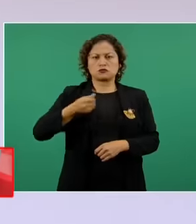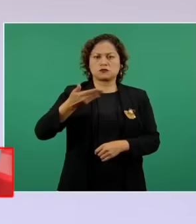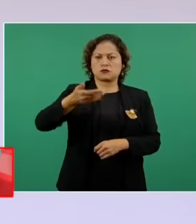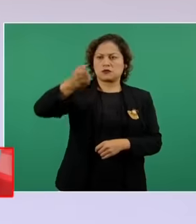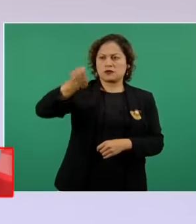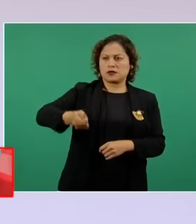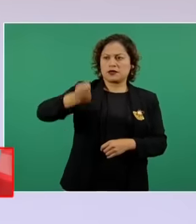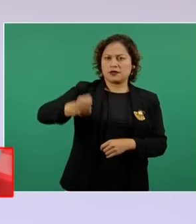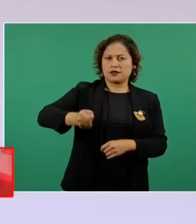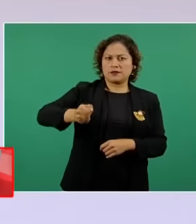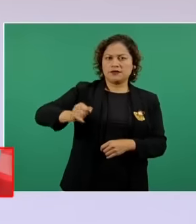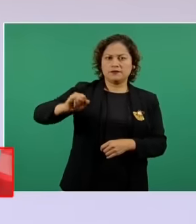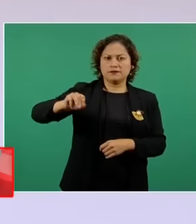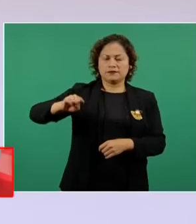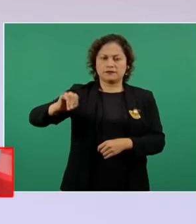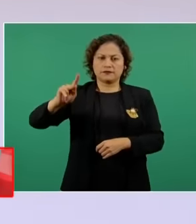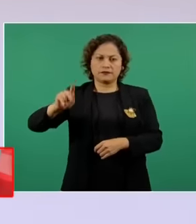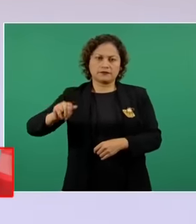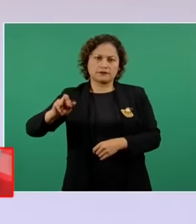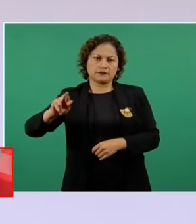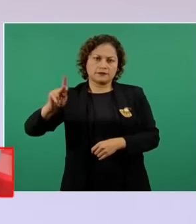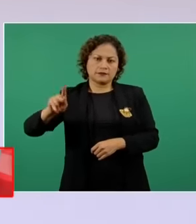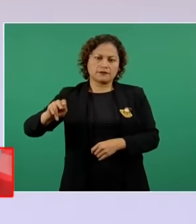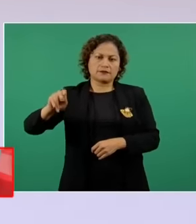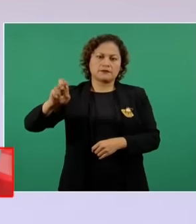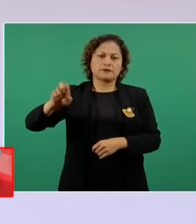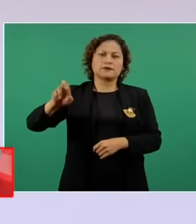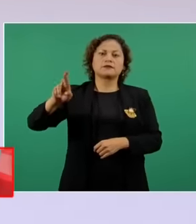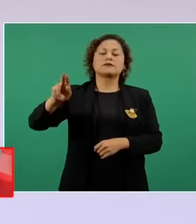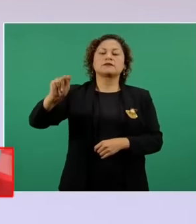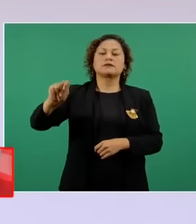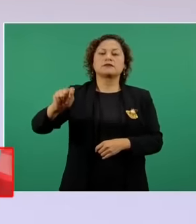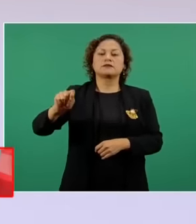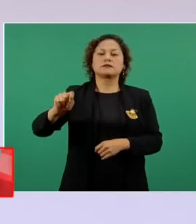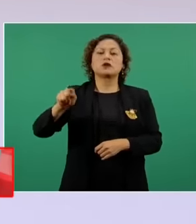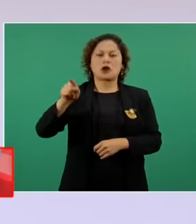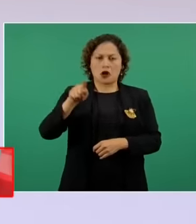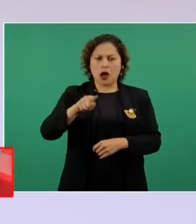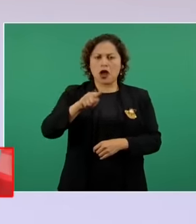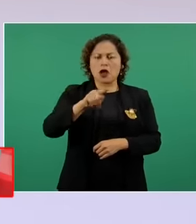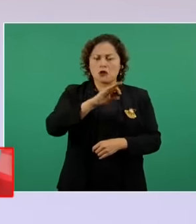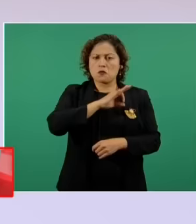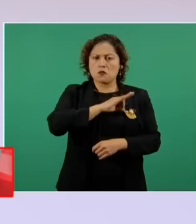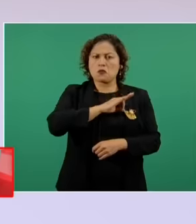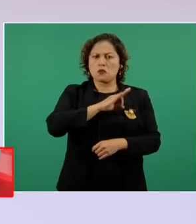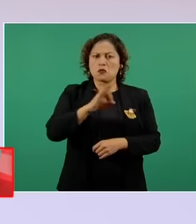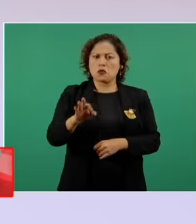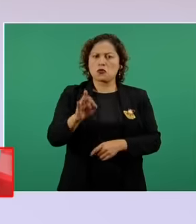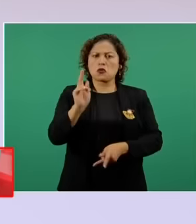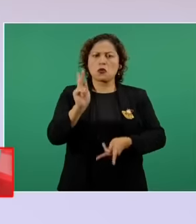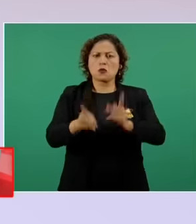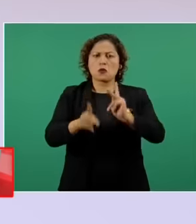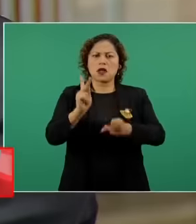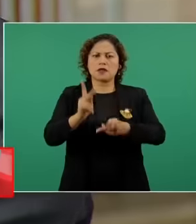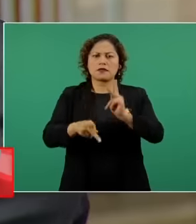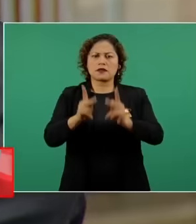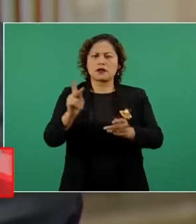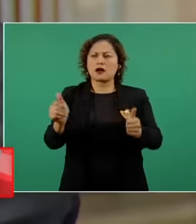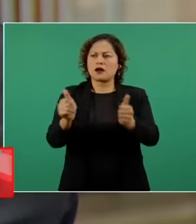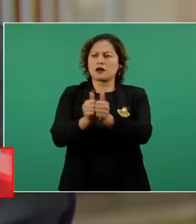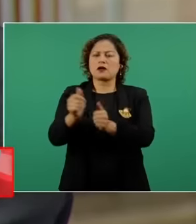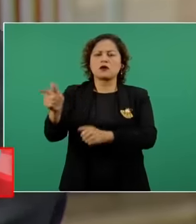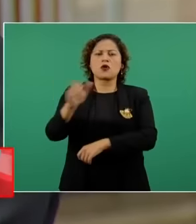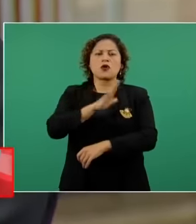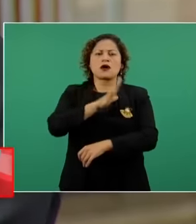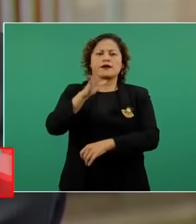Carter, quien supo entenderse con el general